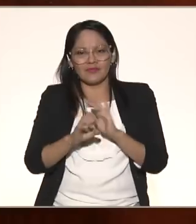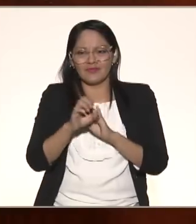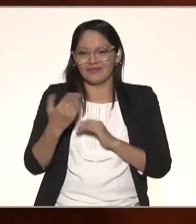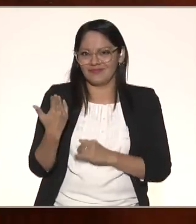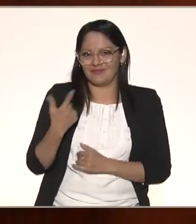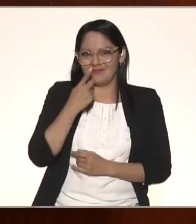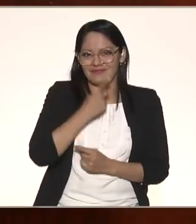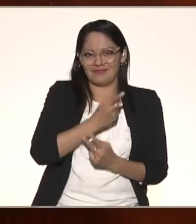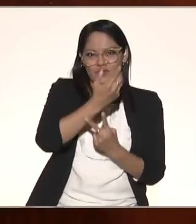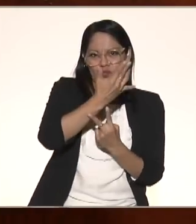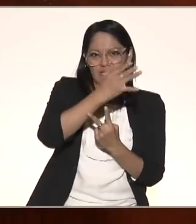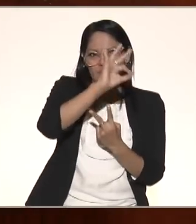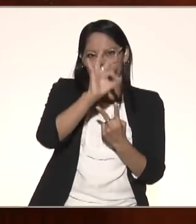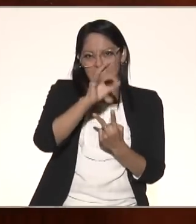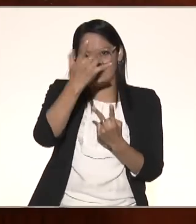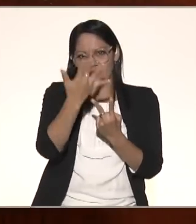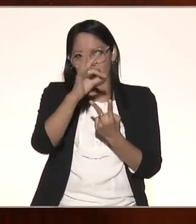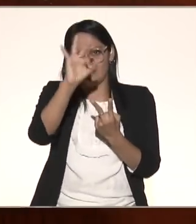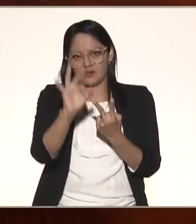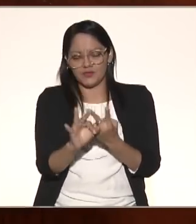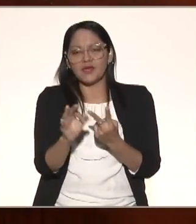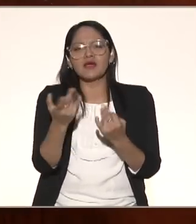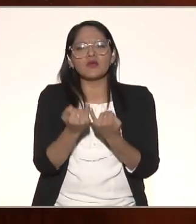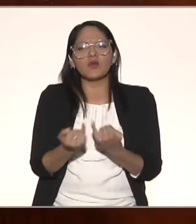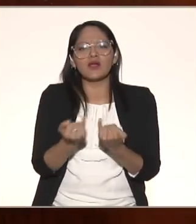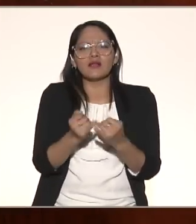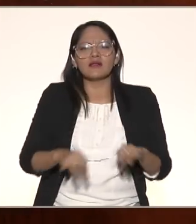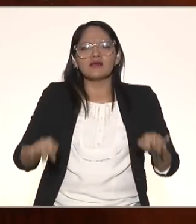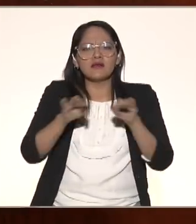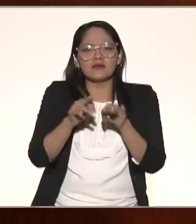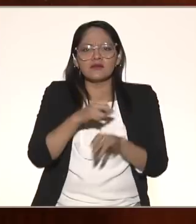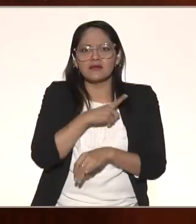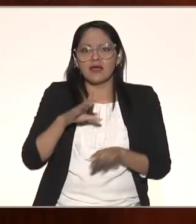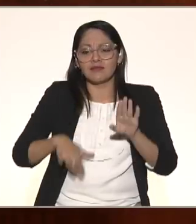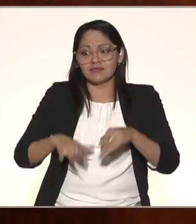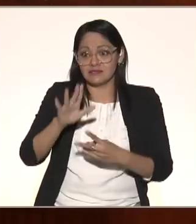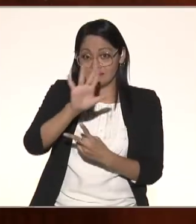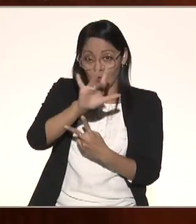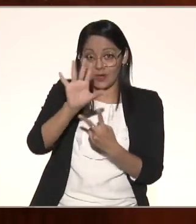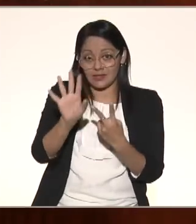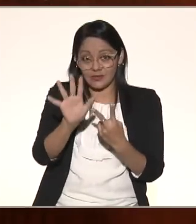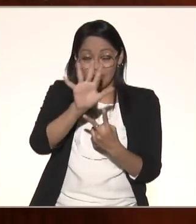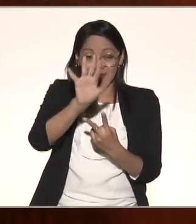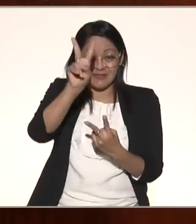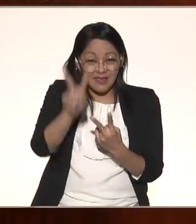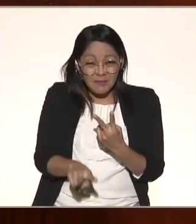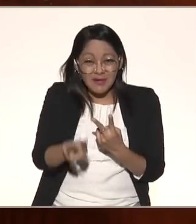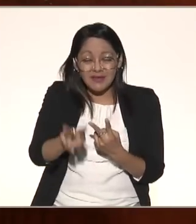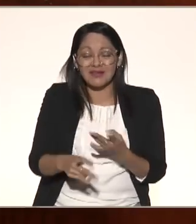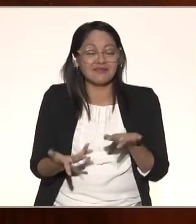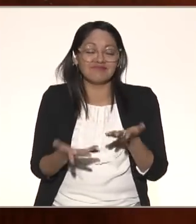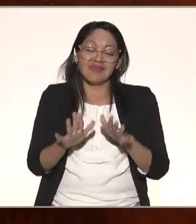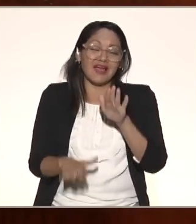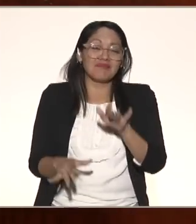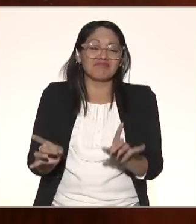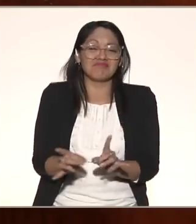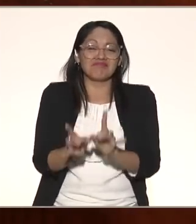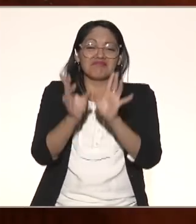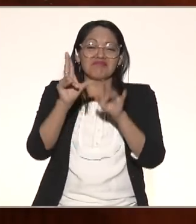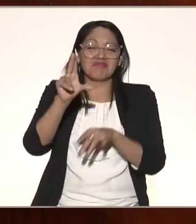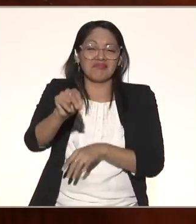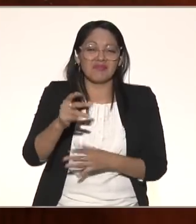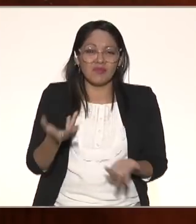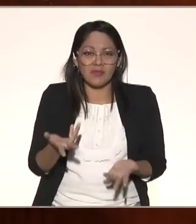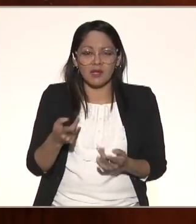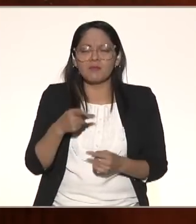-50 creo que es bien importante saber que, pues muchísimas veces no va a pasar. Y aceptar que no va a pasar, pero que no por ello yo